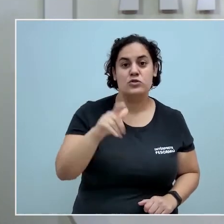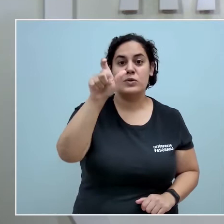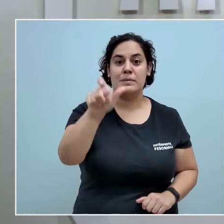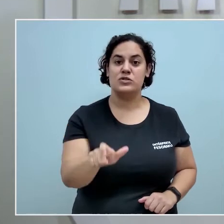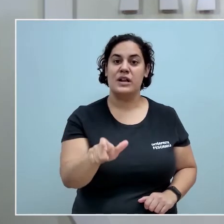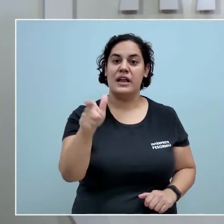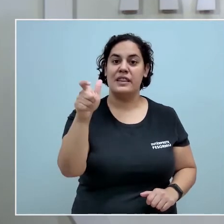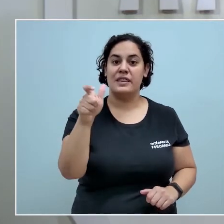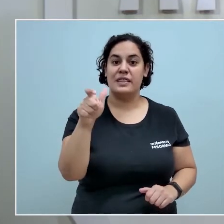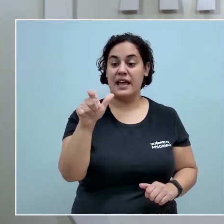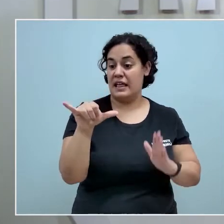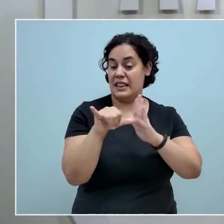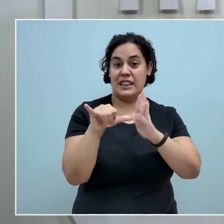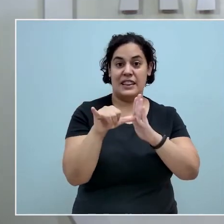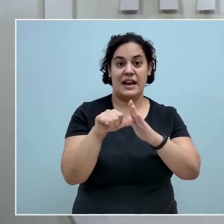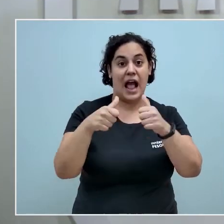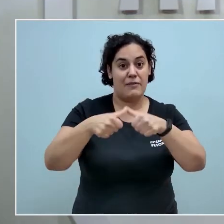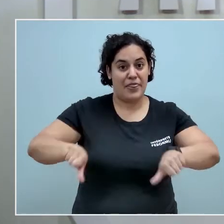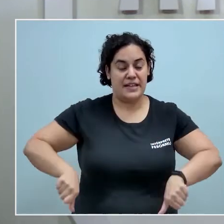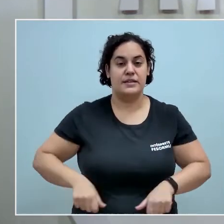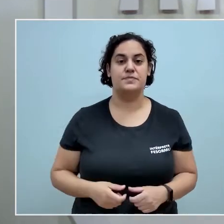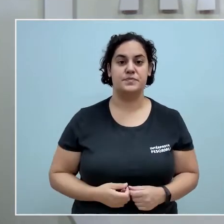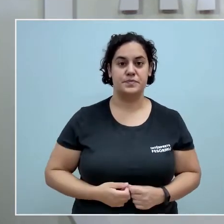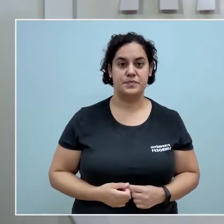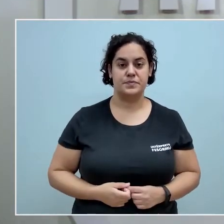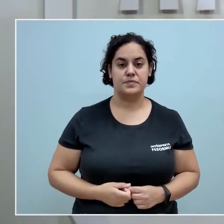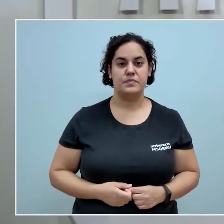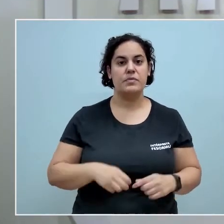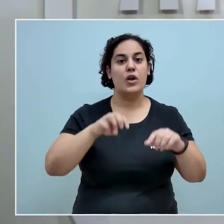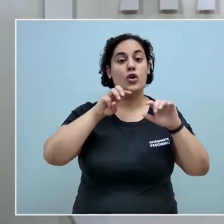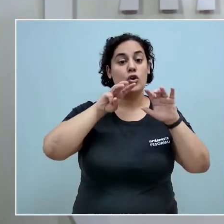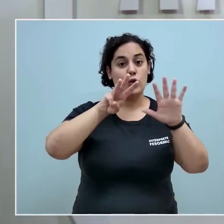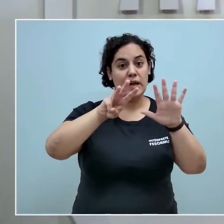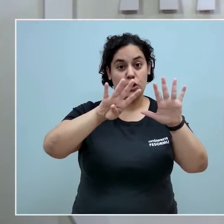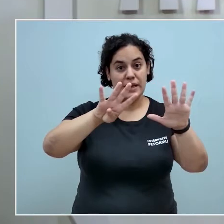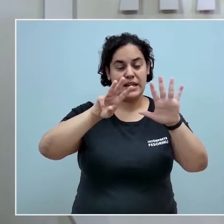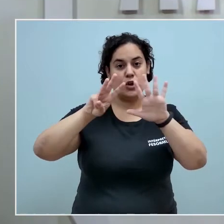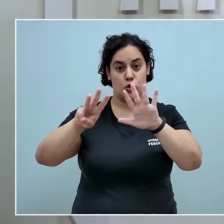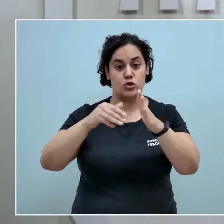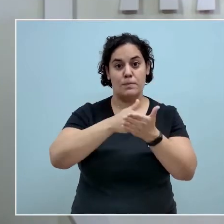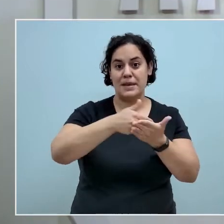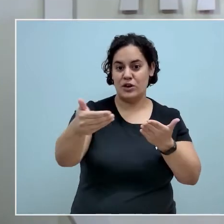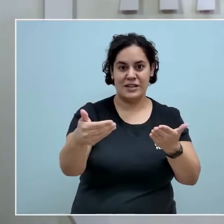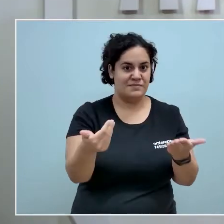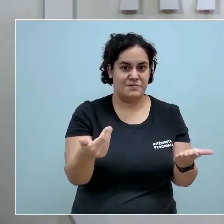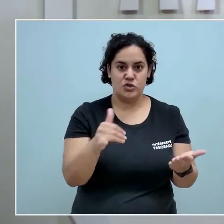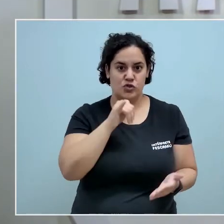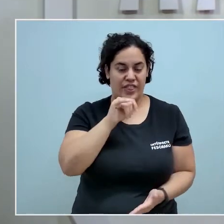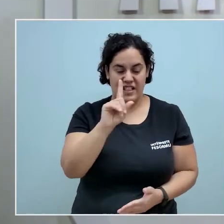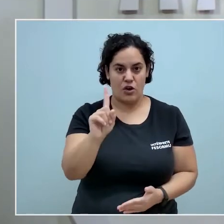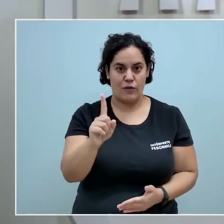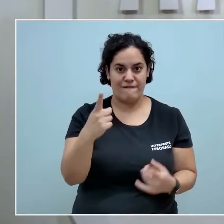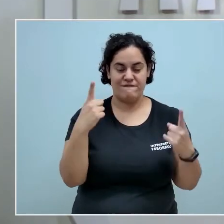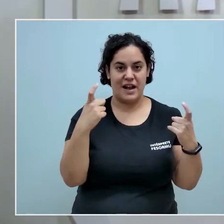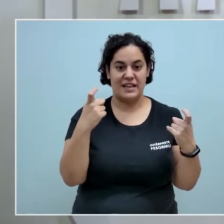habitante de la vecina provincia de Albacete. Esos 98 millones son una cantidad del todo insuficiente que confirma que el